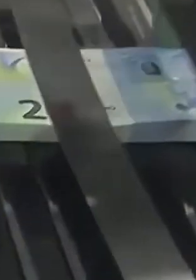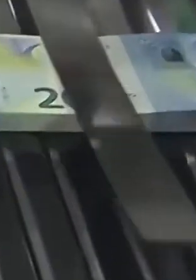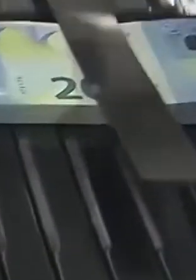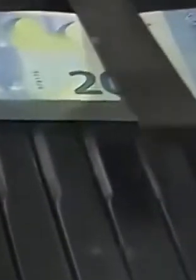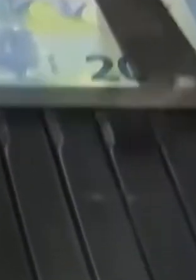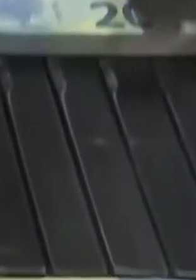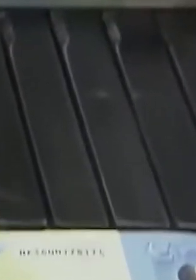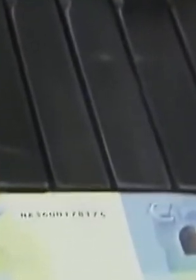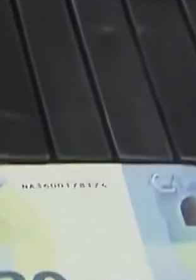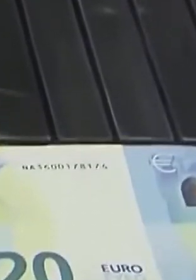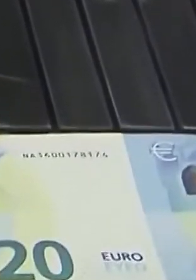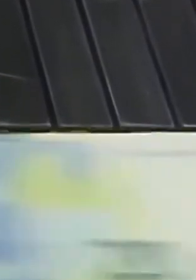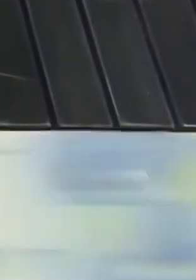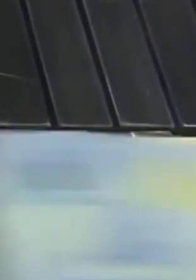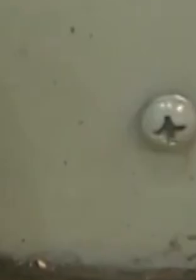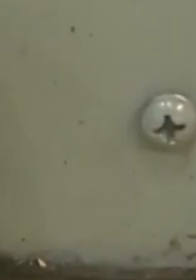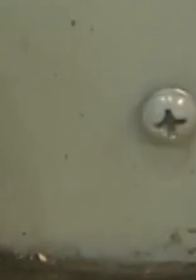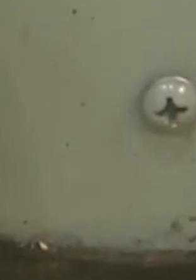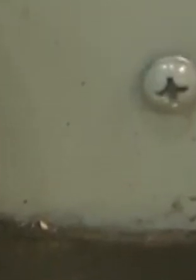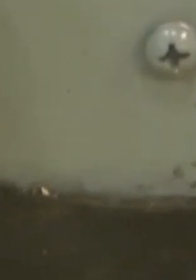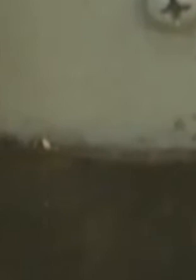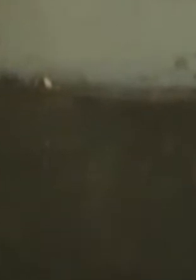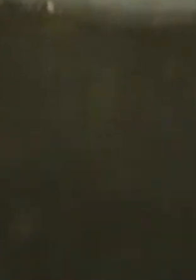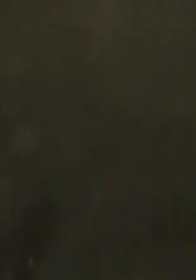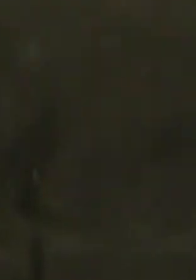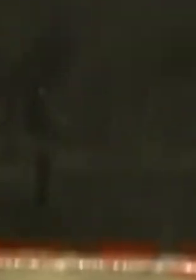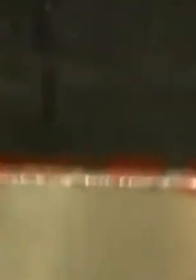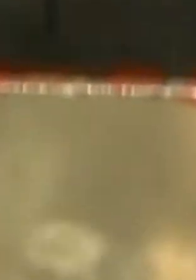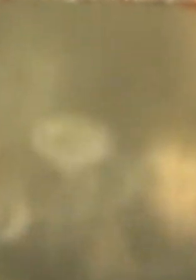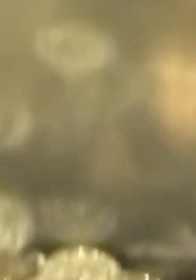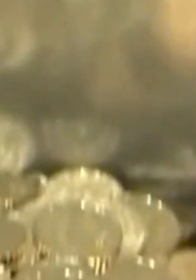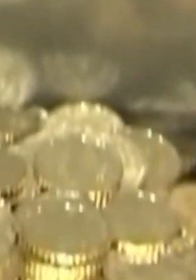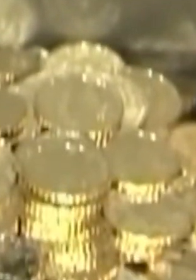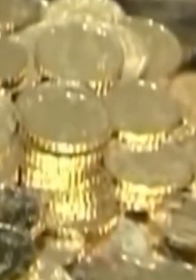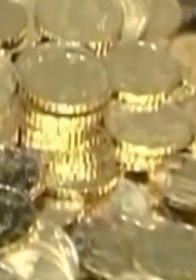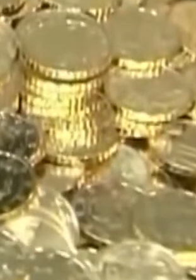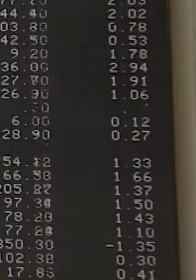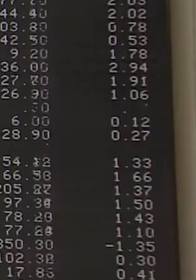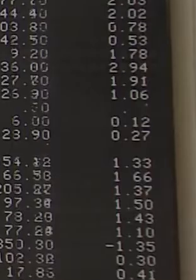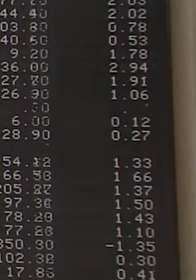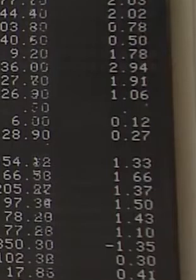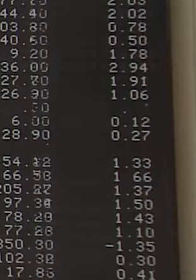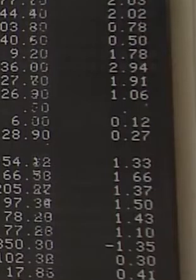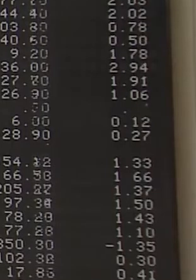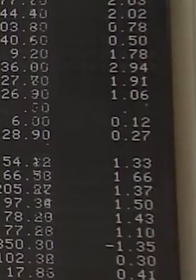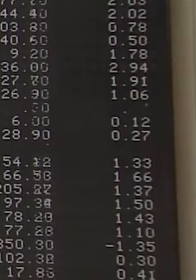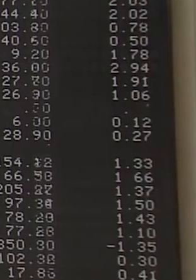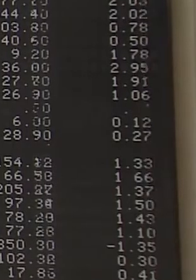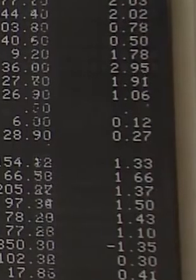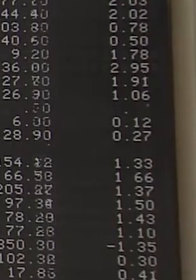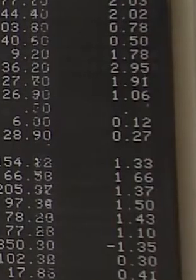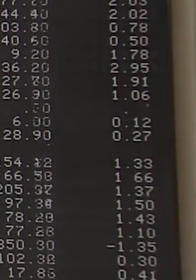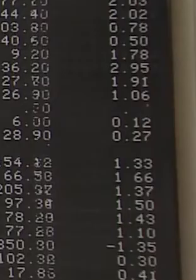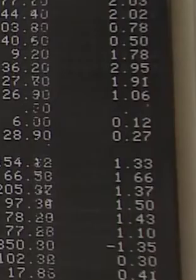también ha anunciado que espera recaudar unos 400 millones de euros por el establecimiento del tipo mínimo del 15% en el impuesto